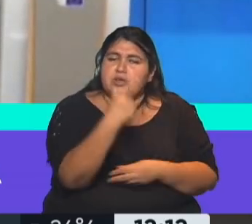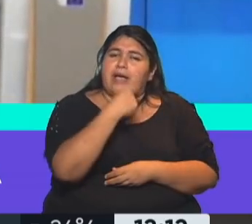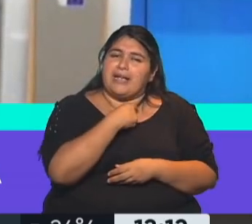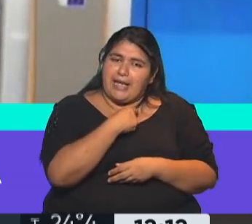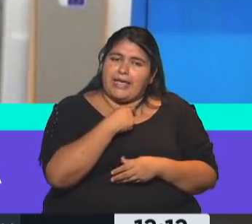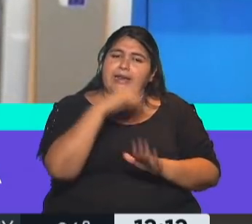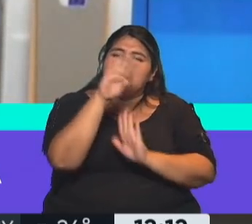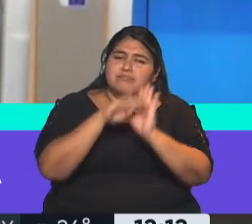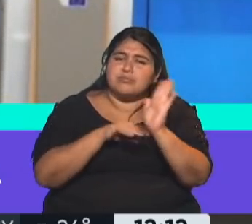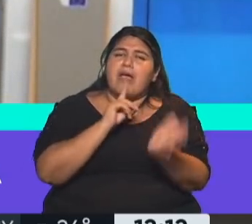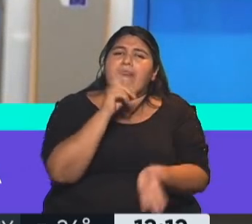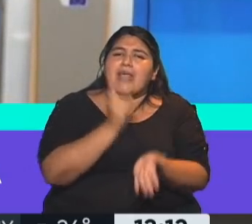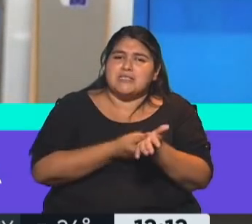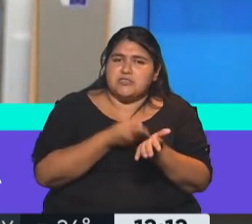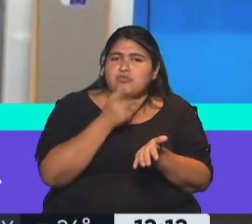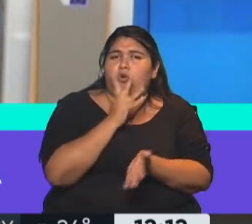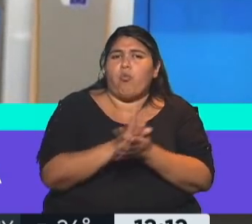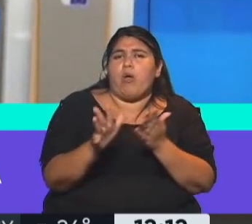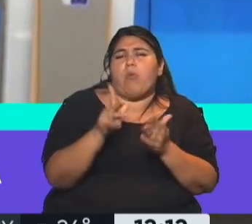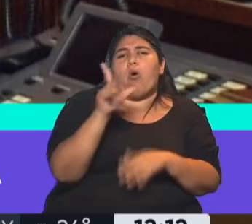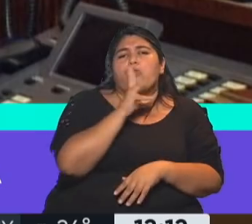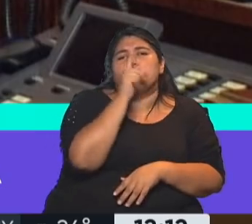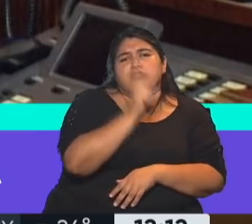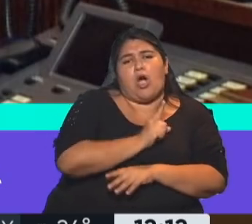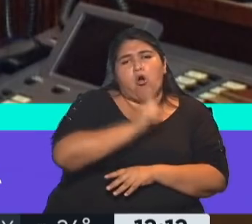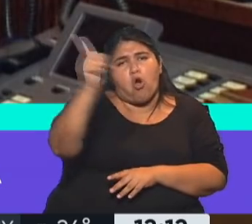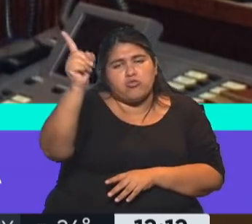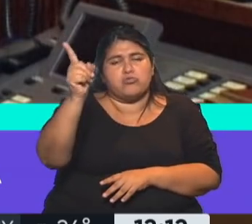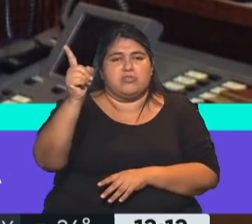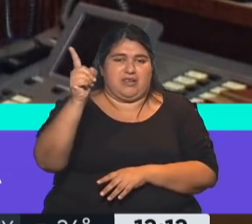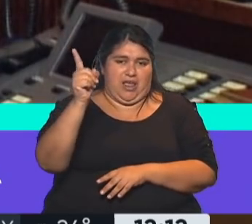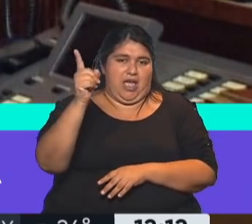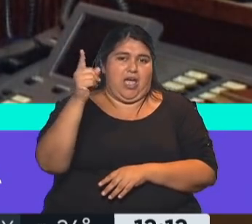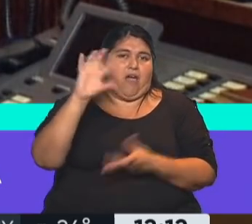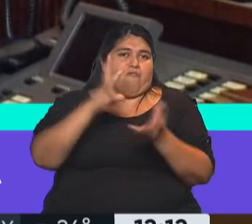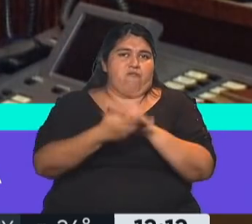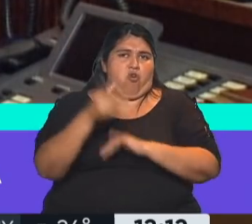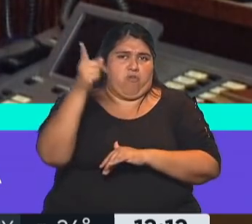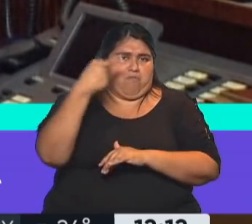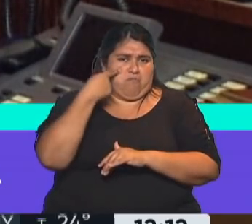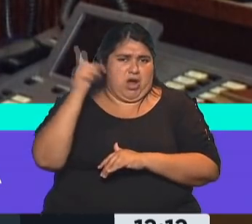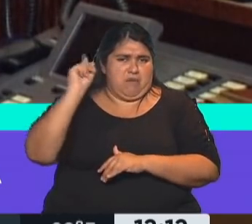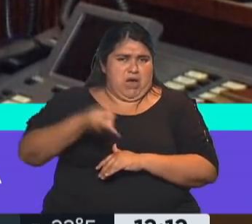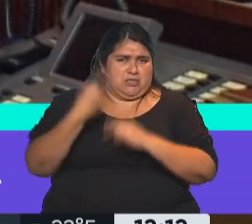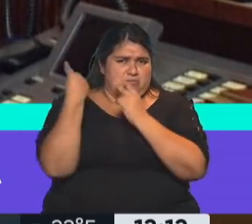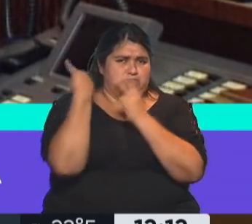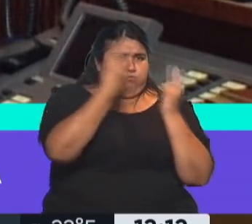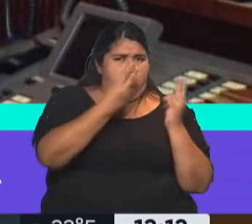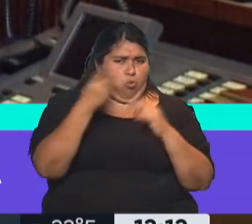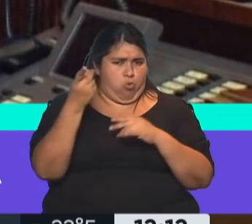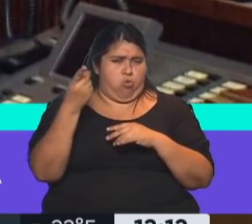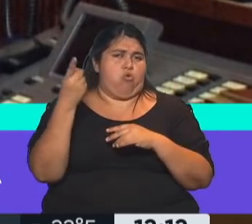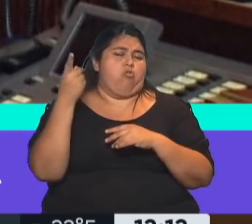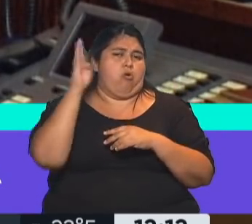batería de medidas sin precedentes contra Rusia en represalia a la ofensiva militar dispuesta por el presidente Putin